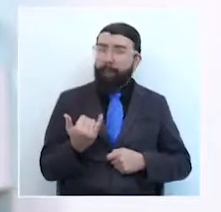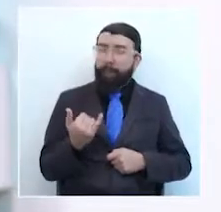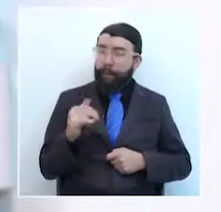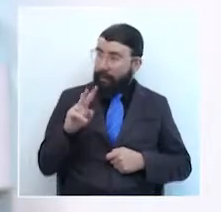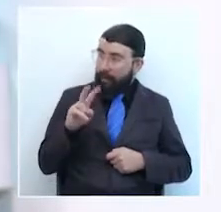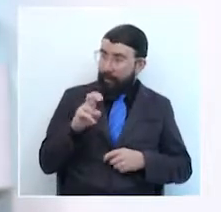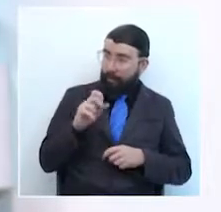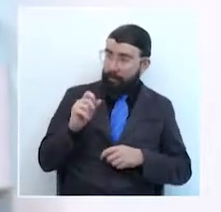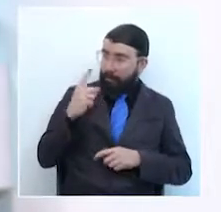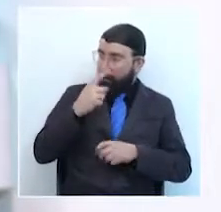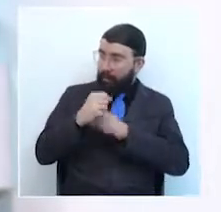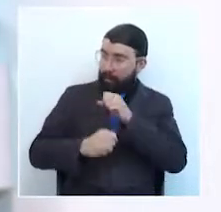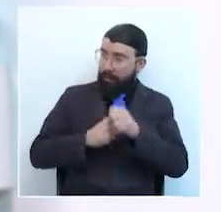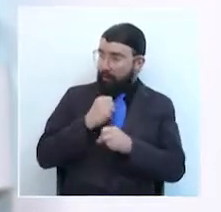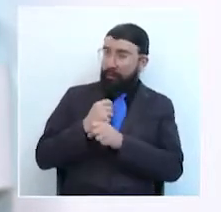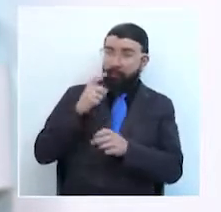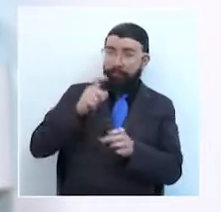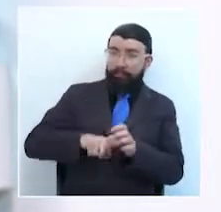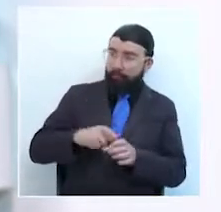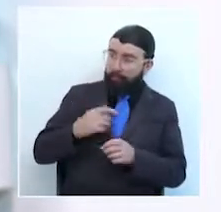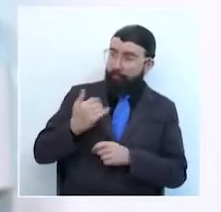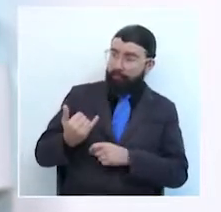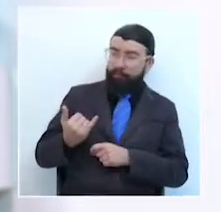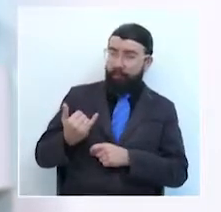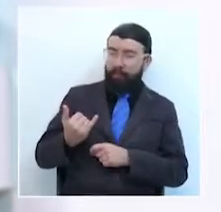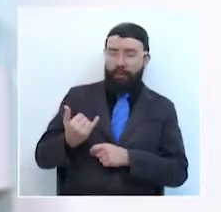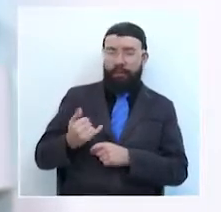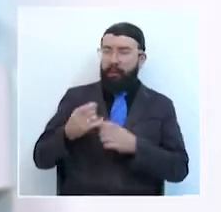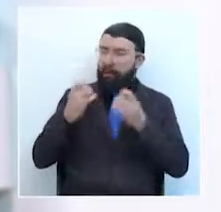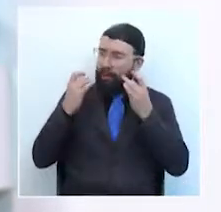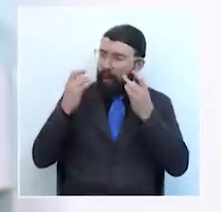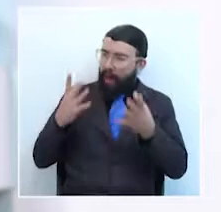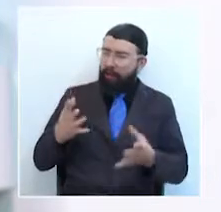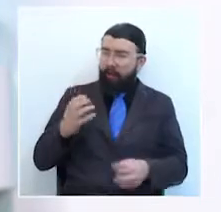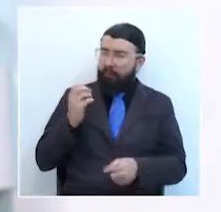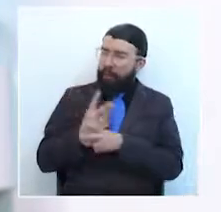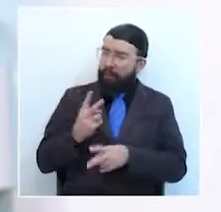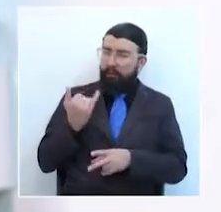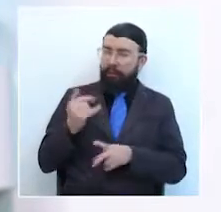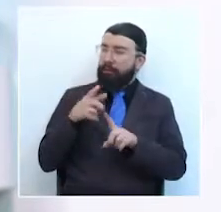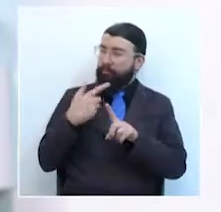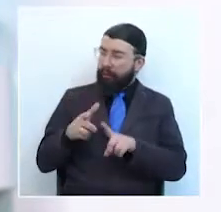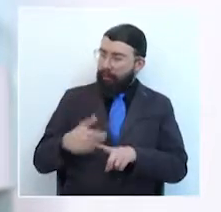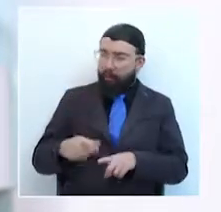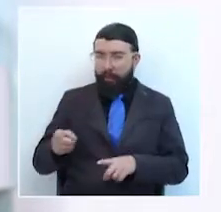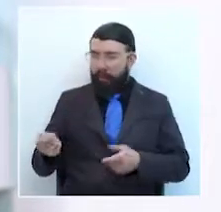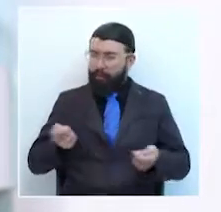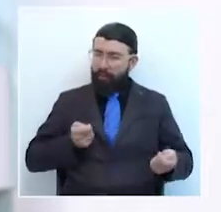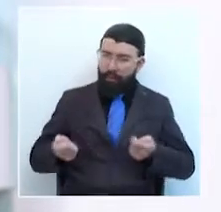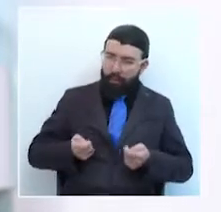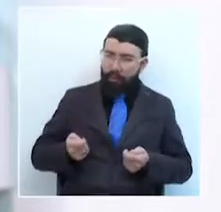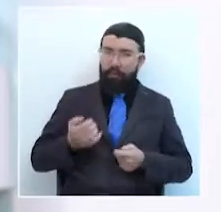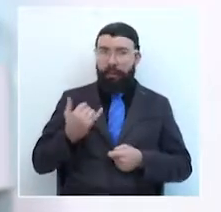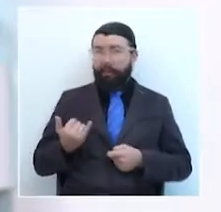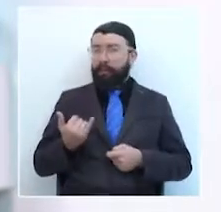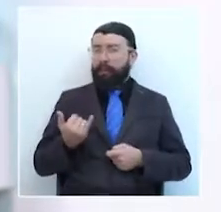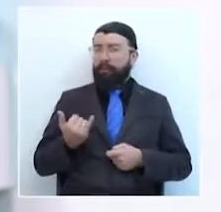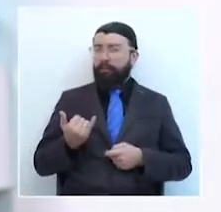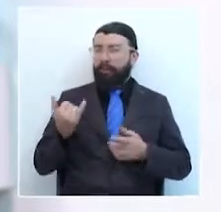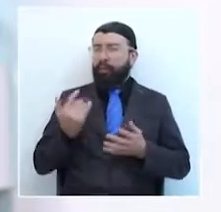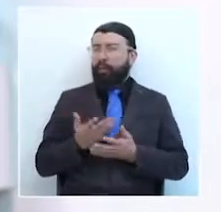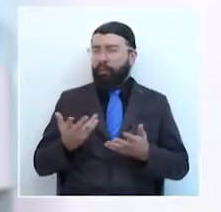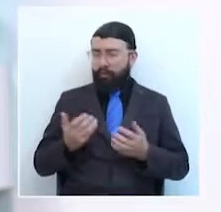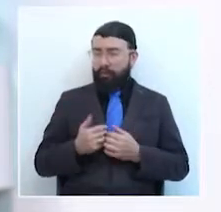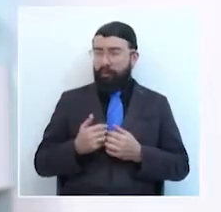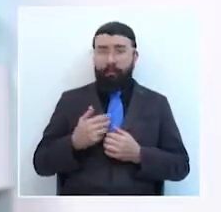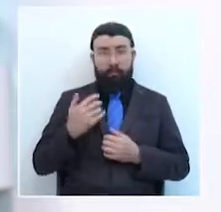cuando el cerebro está formando es un peligro enorme someter a los niños a ciertas técnicas a ciertas condiciones a ciertas cosas porque